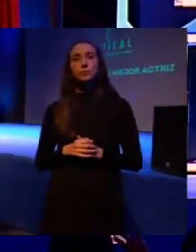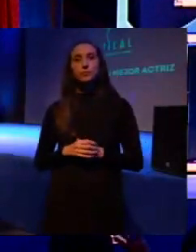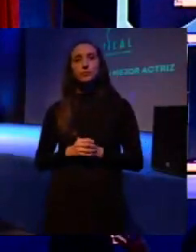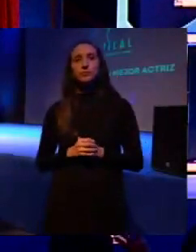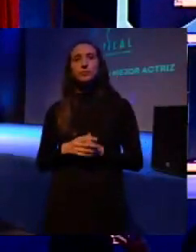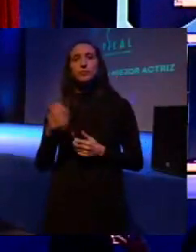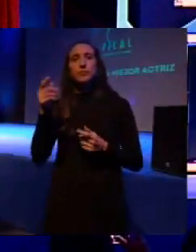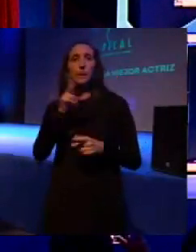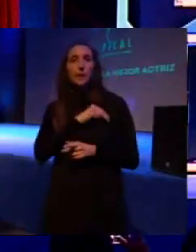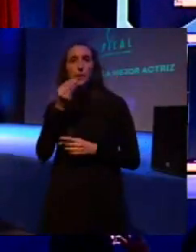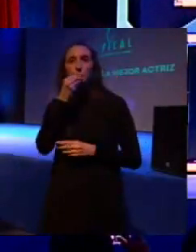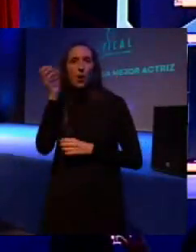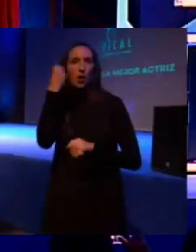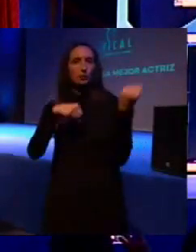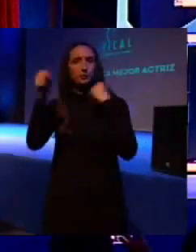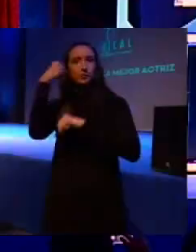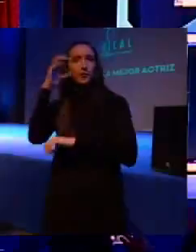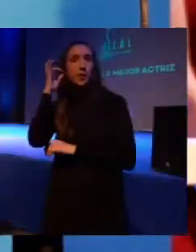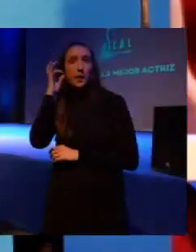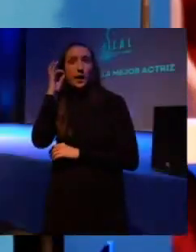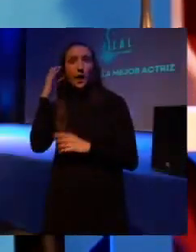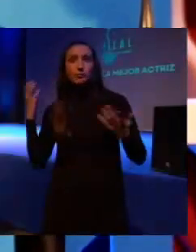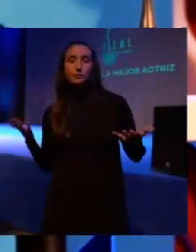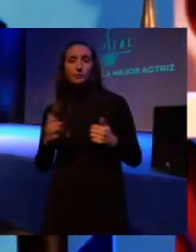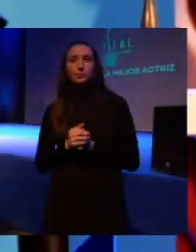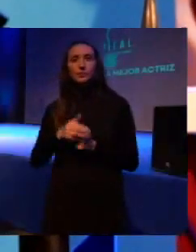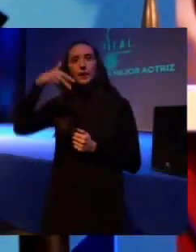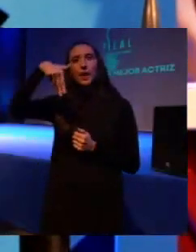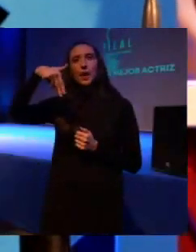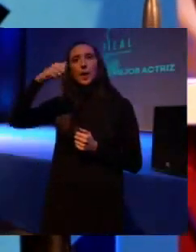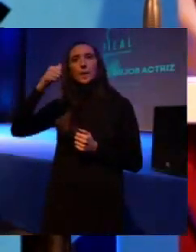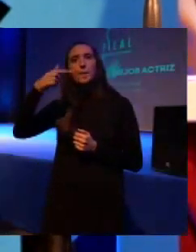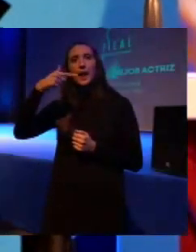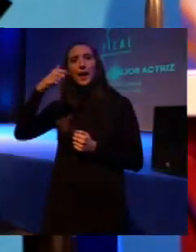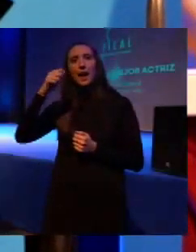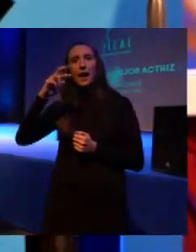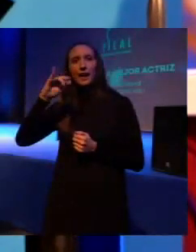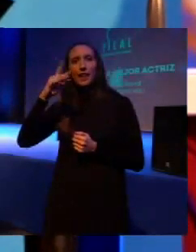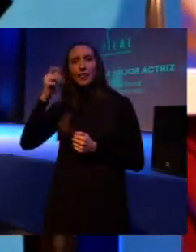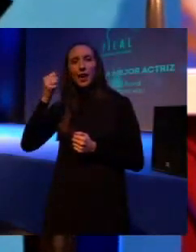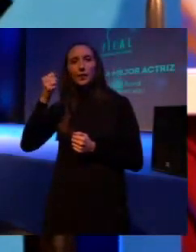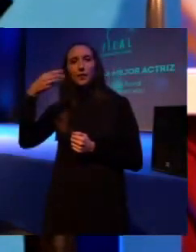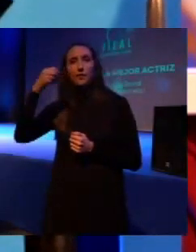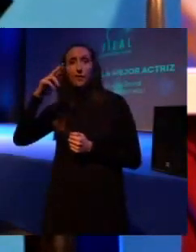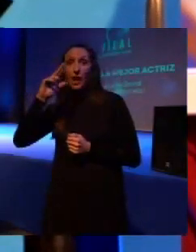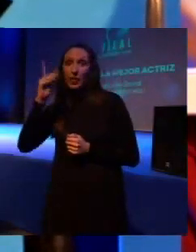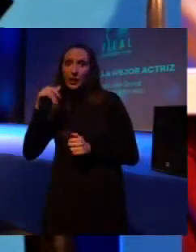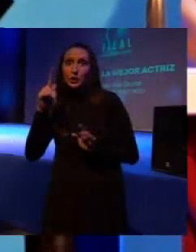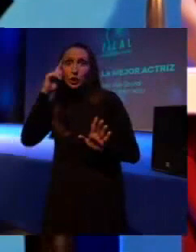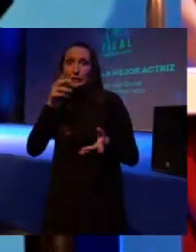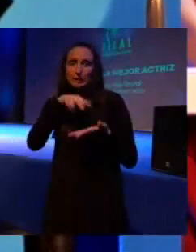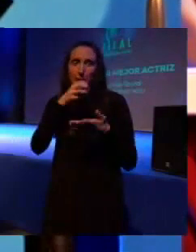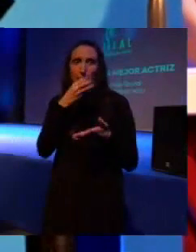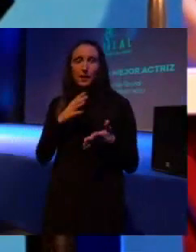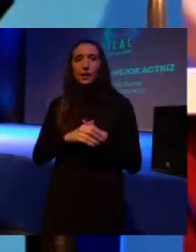Y el premio a la mejor interpretación femenina es para Margarida Bert por, no sé si lo voy a leer bien,